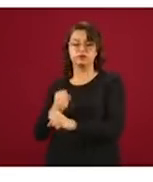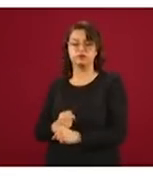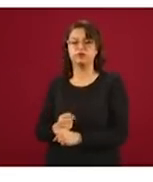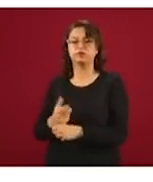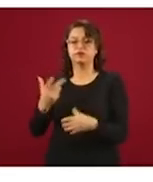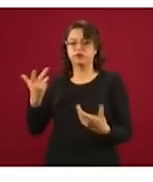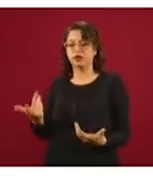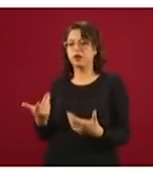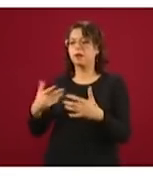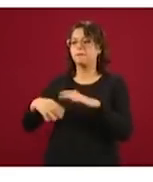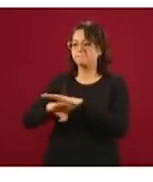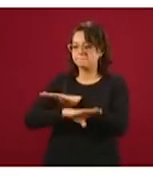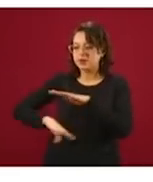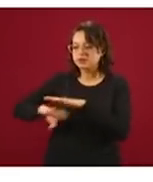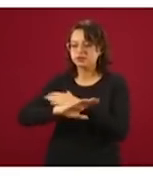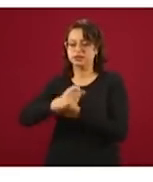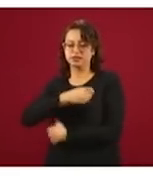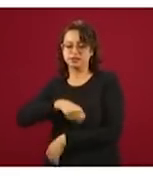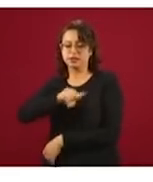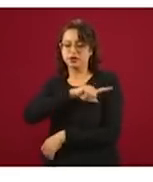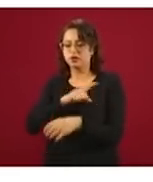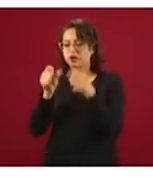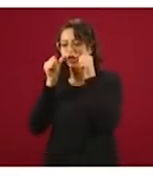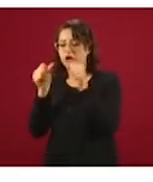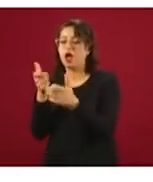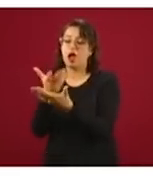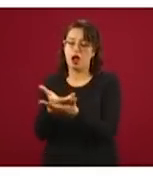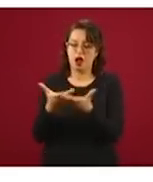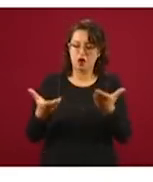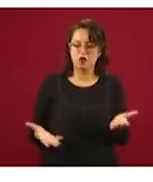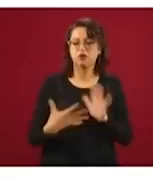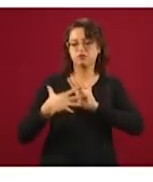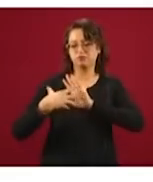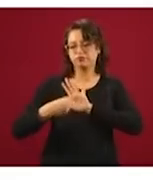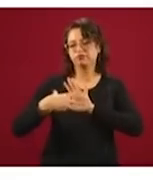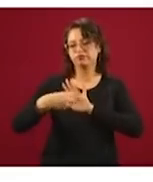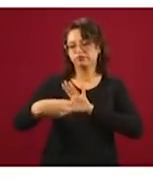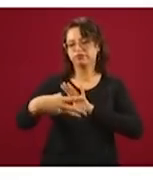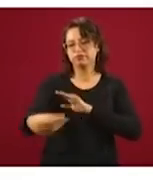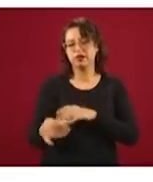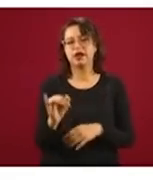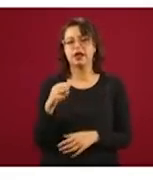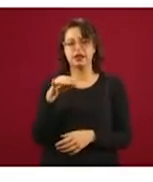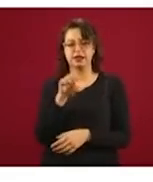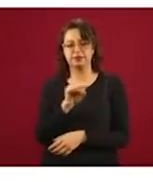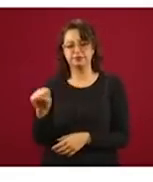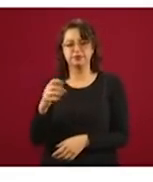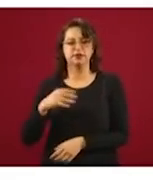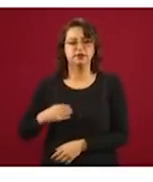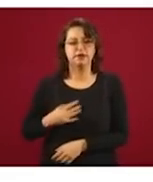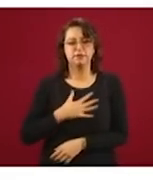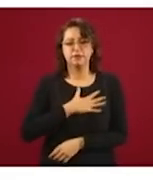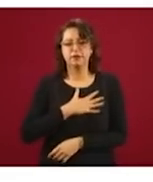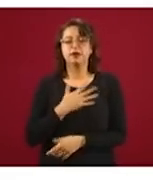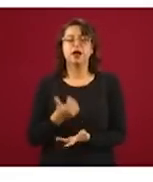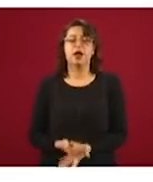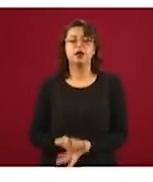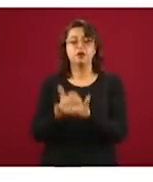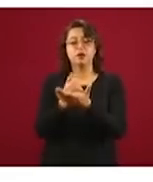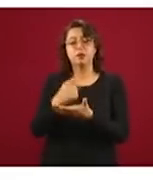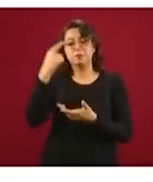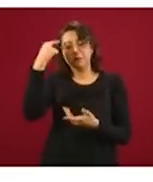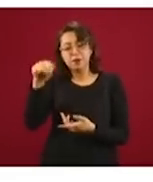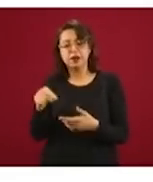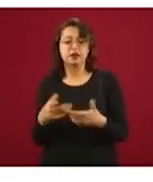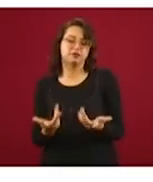atención primaria de la salud, que es el modelo que hoy nos guía, y el IMSS Bienestar nos ha permitido mantener este funcionamiento.